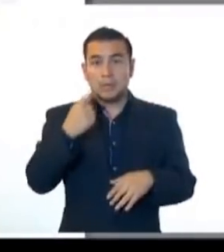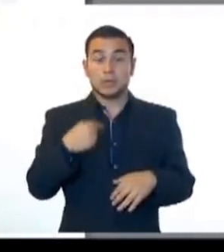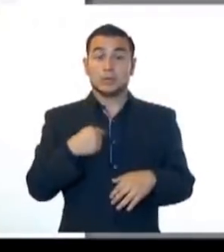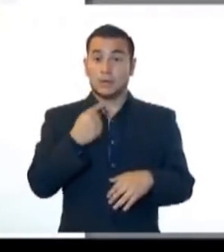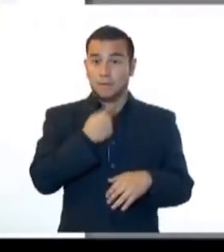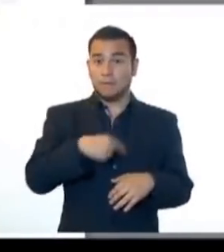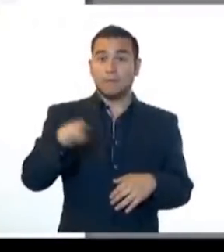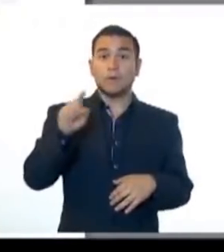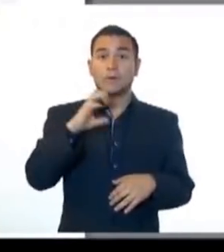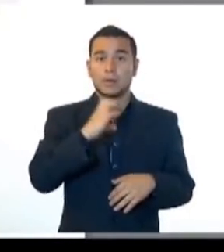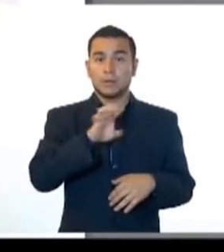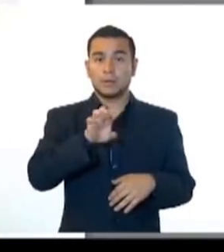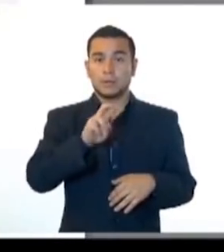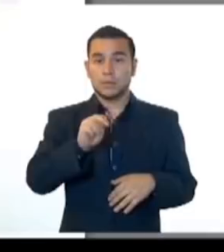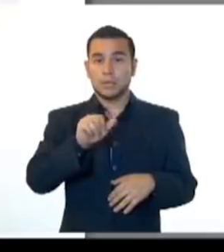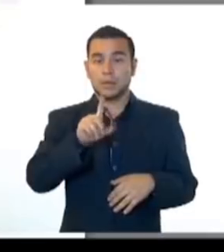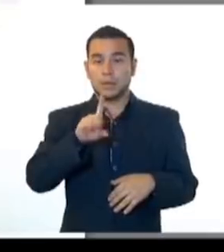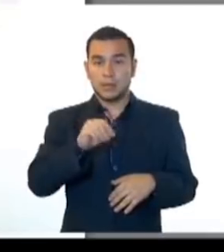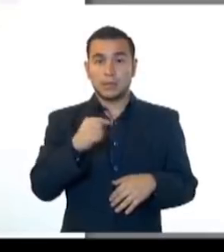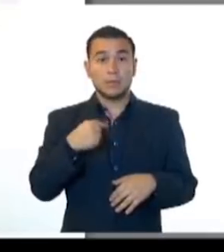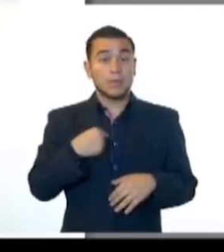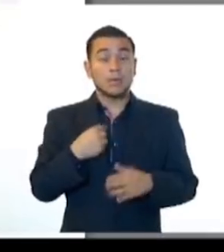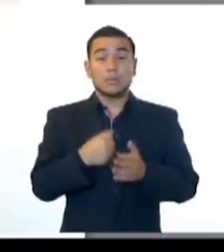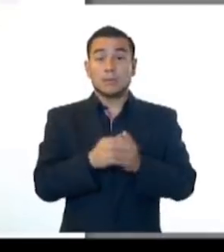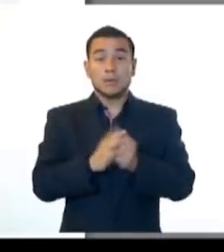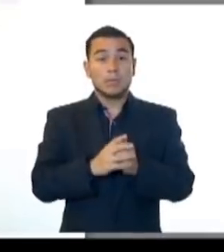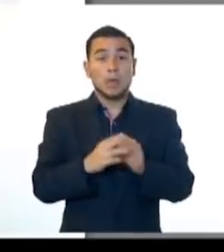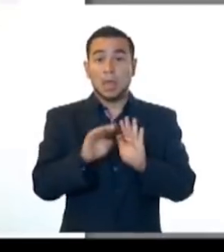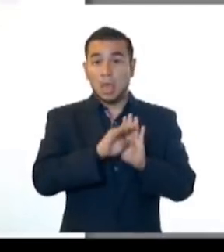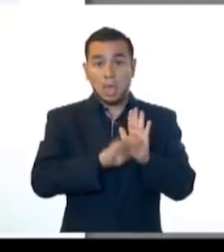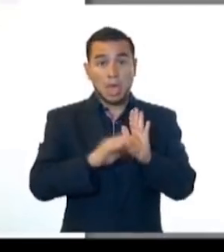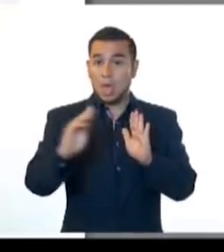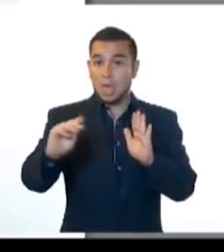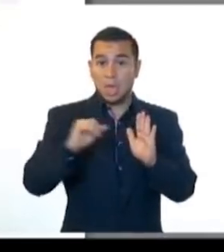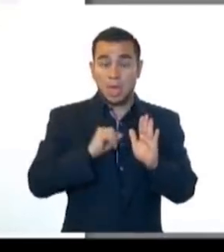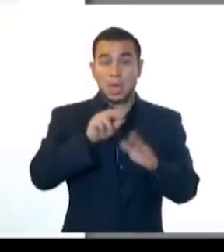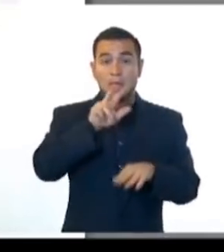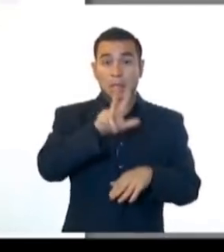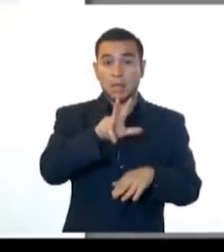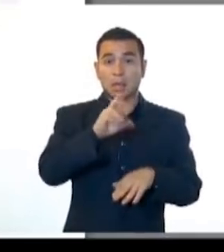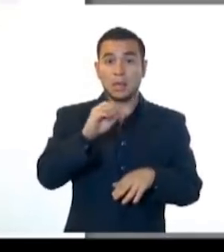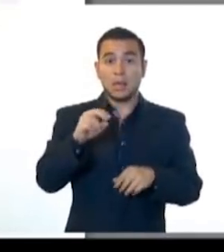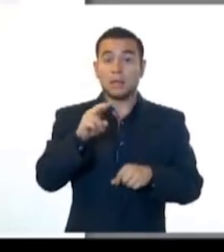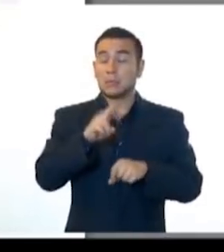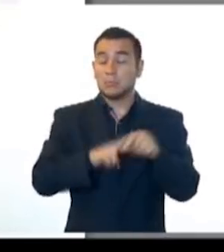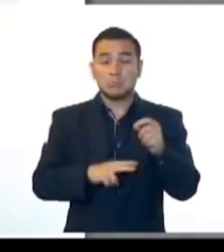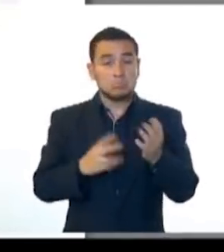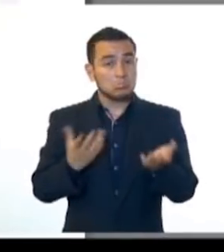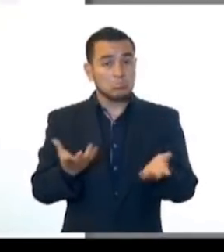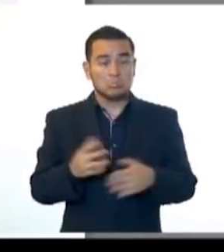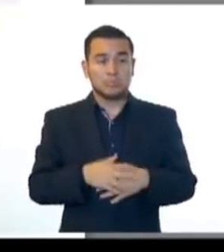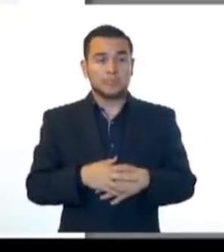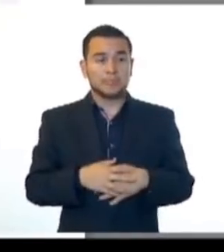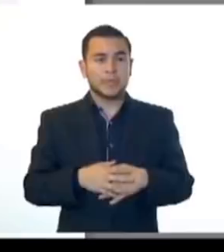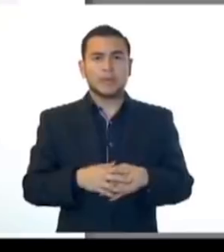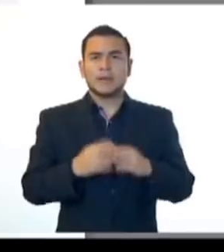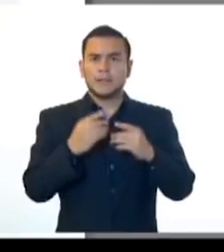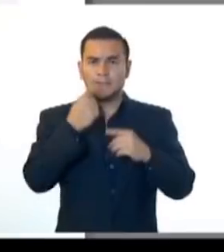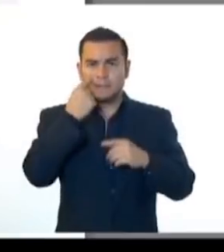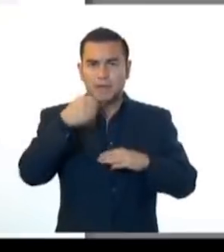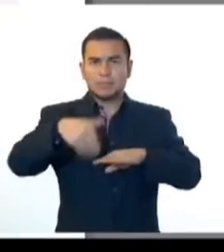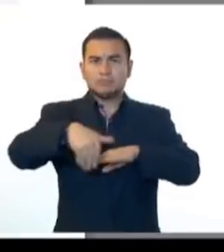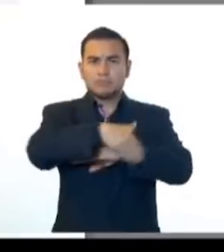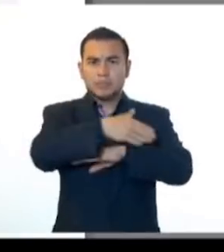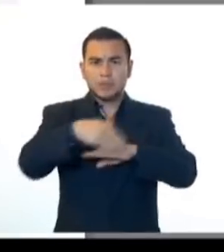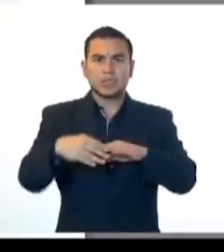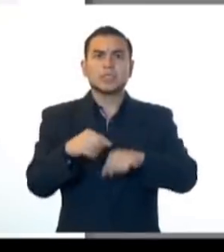voy al SENADE porque no aparecí en la lista de los 1.5 millones de DUIs que tiene la plataforma. Y ahí están las direcciones y los